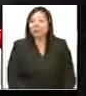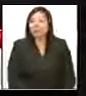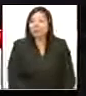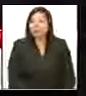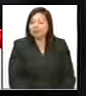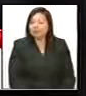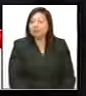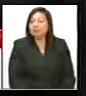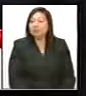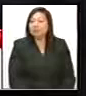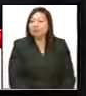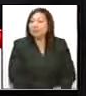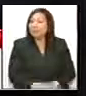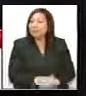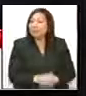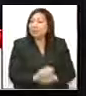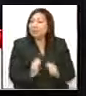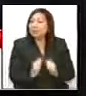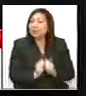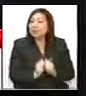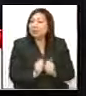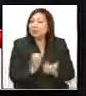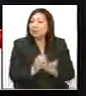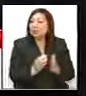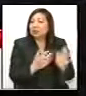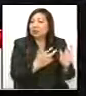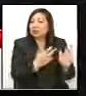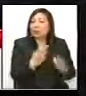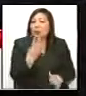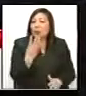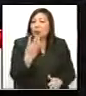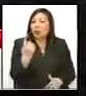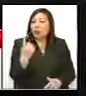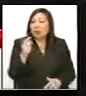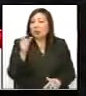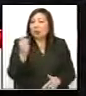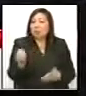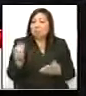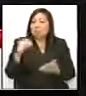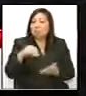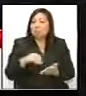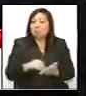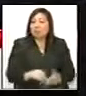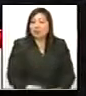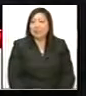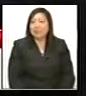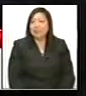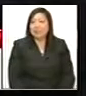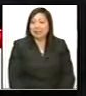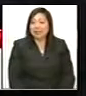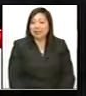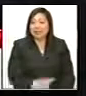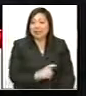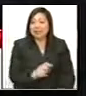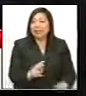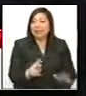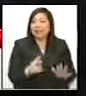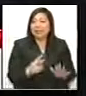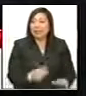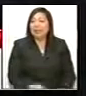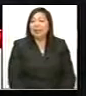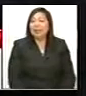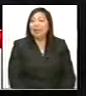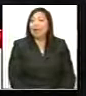terminar, con el plan hemos contratado 841 personas adicionales, solamente para hacer la mención que 117 han